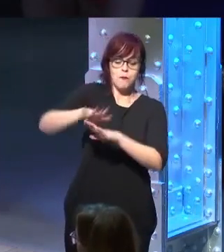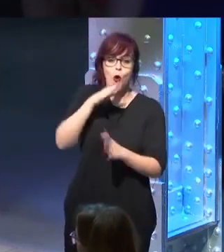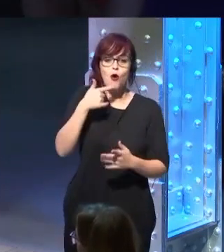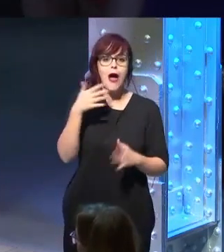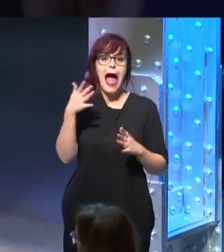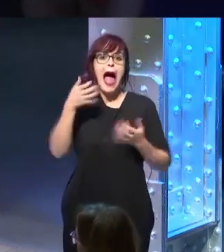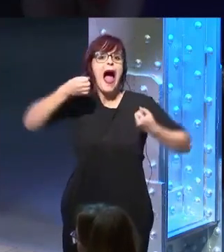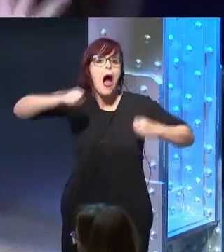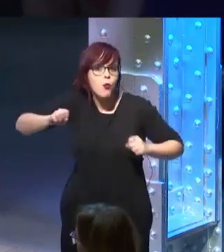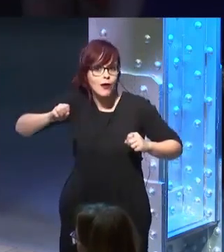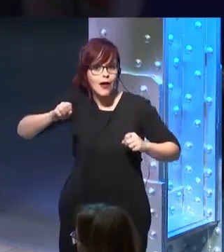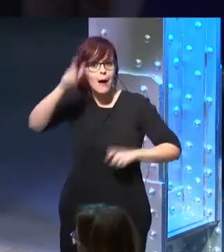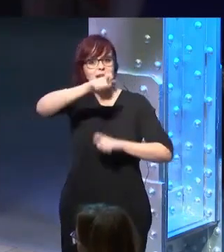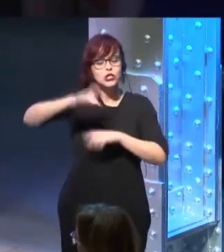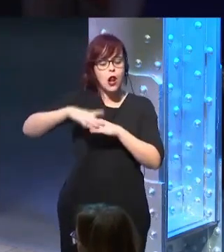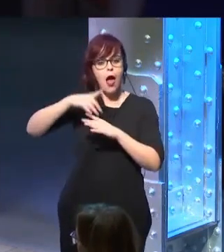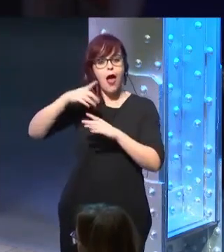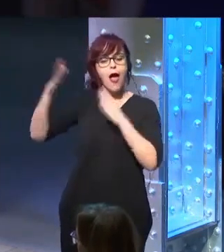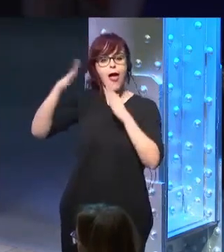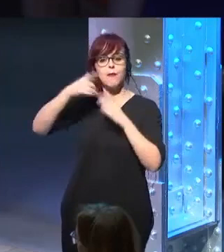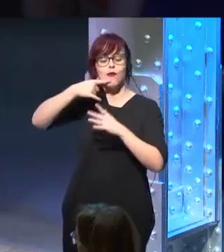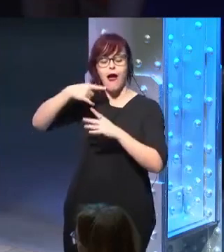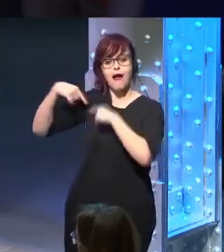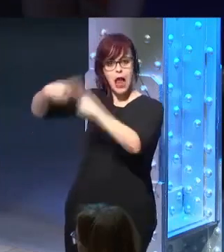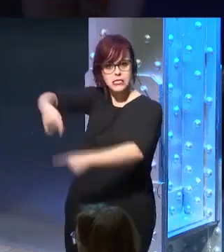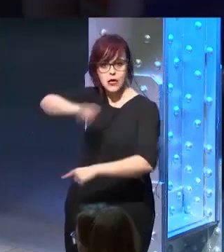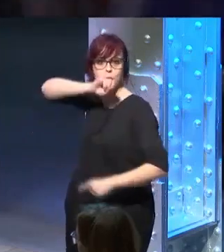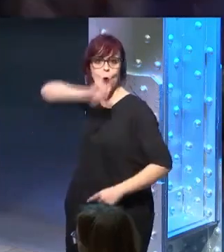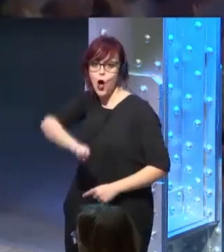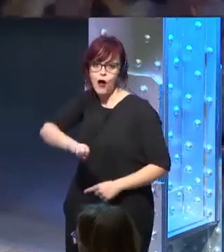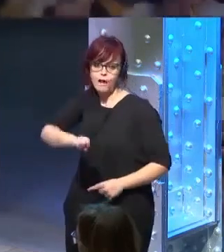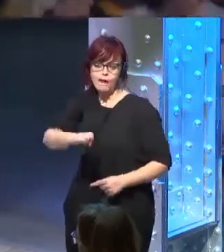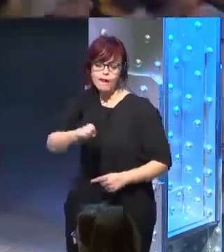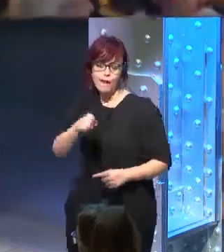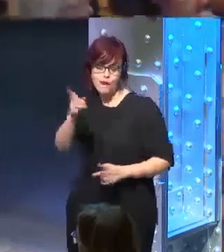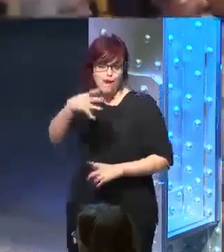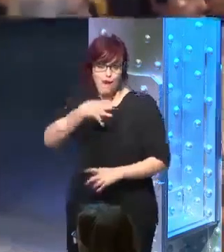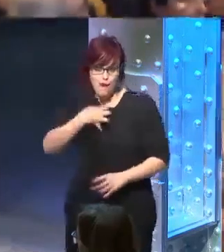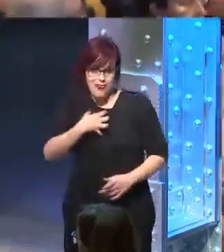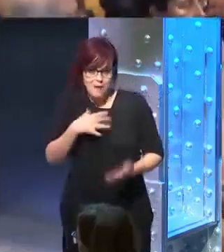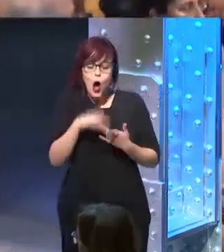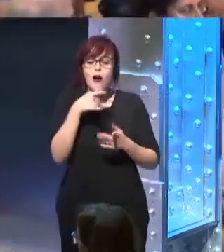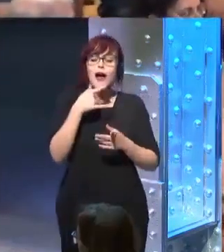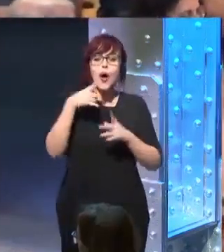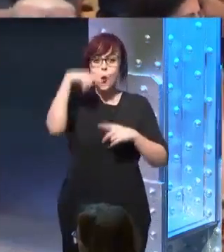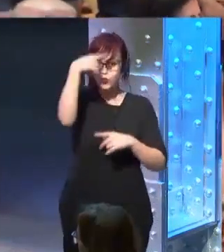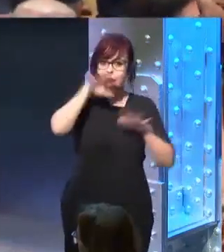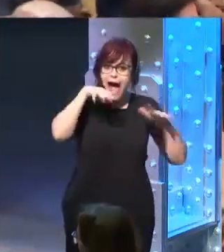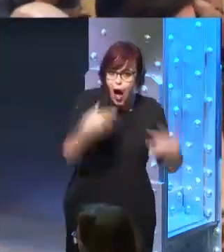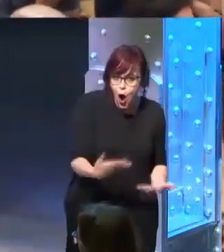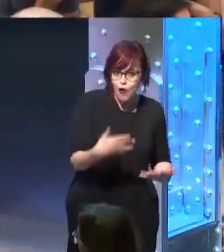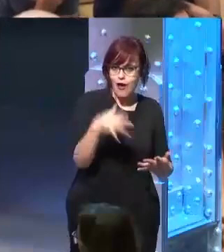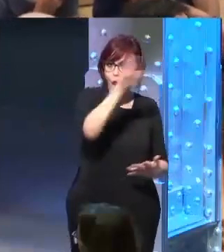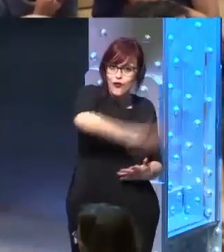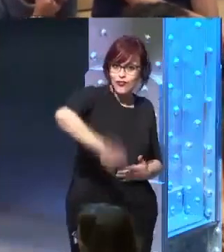un mundo con las características del mundo romano. Sin duda hay todo tipo de influencias distintas en la cultura occidental,